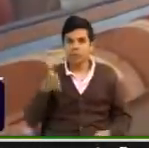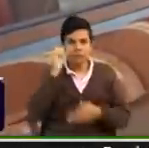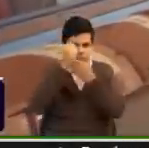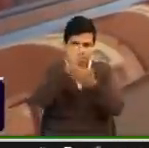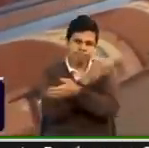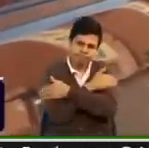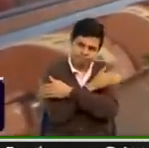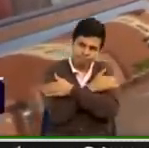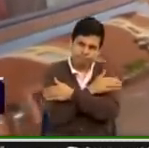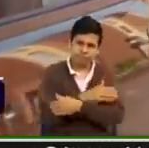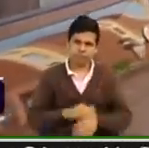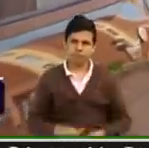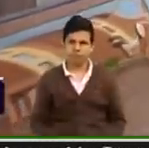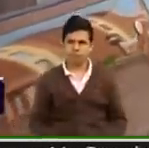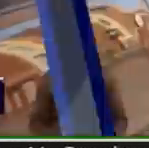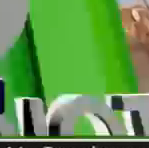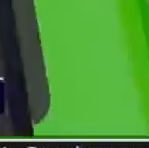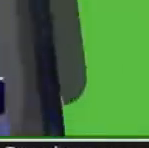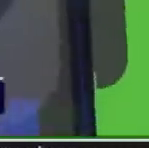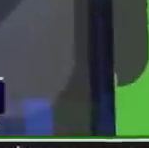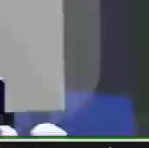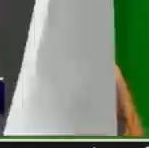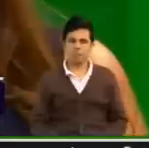bendiga, un abrazo grande.